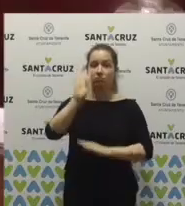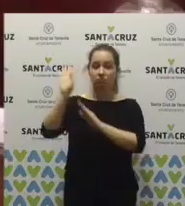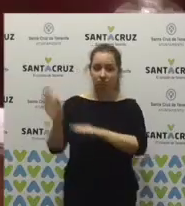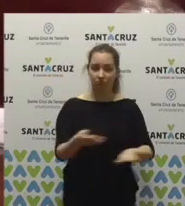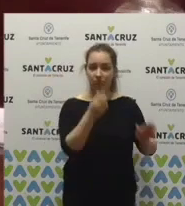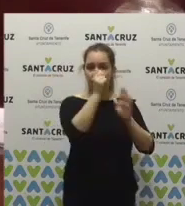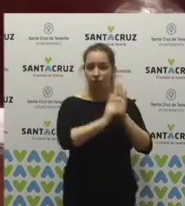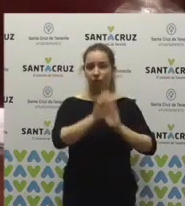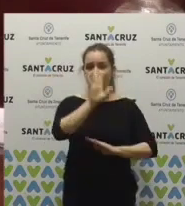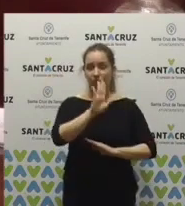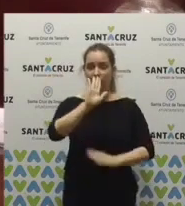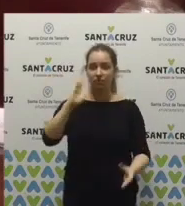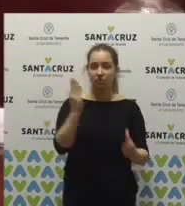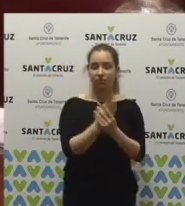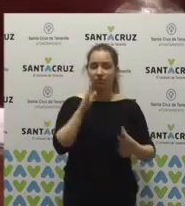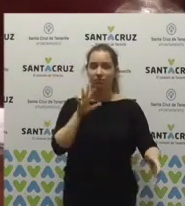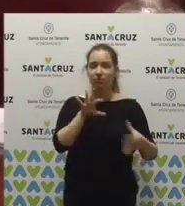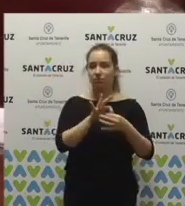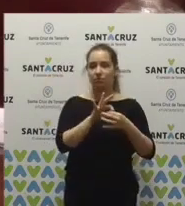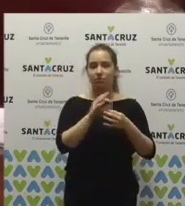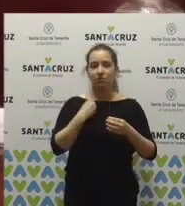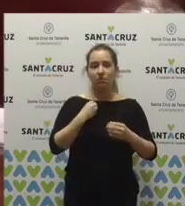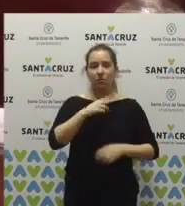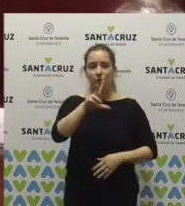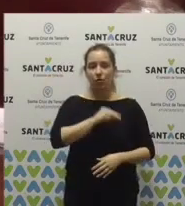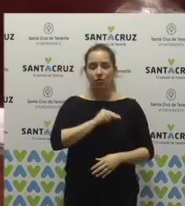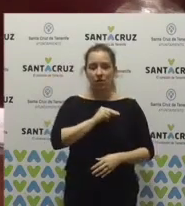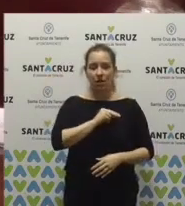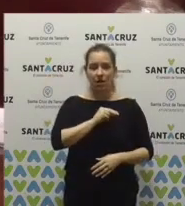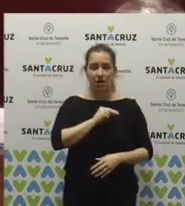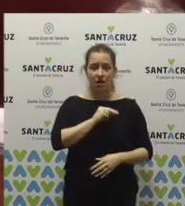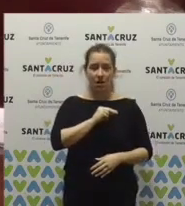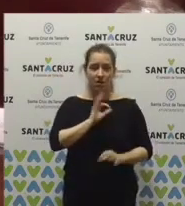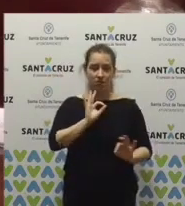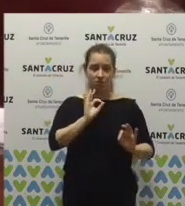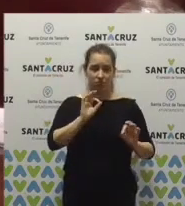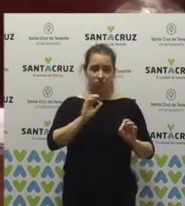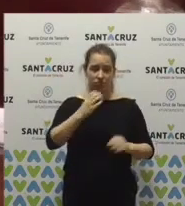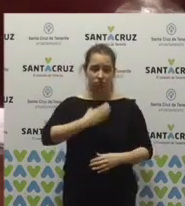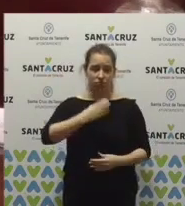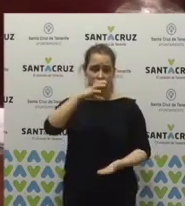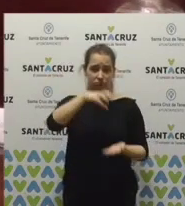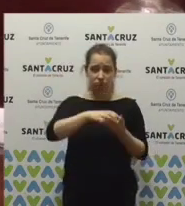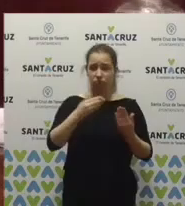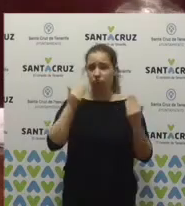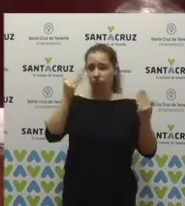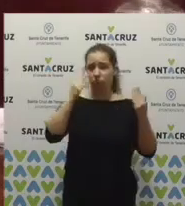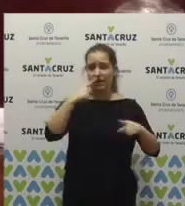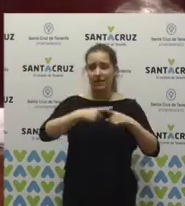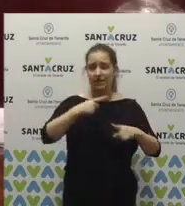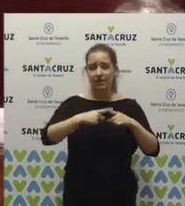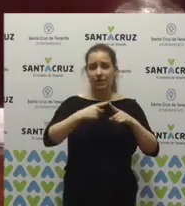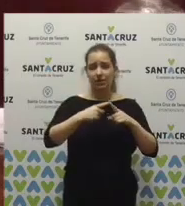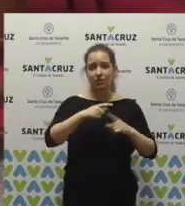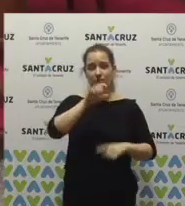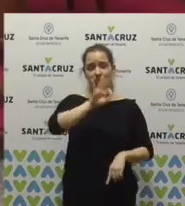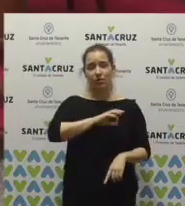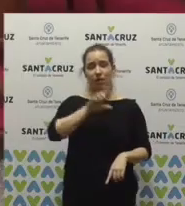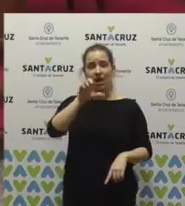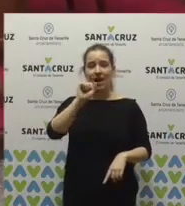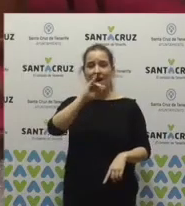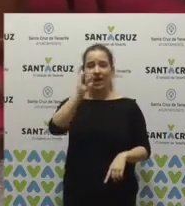expedientes relativos a renuncia al cargo del concejal de este selecto ayuntamiento de santa cruz de don juan ramón las caras de la concha secretario